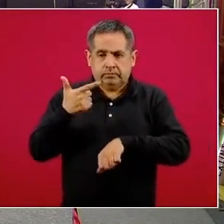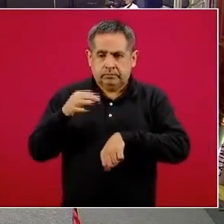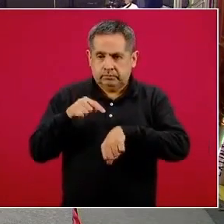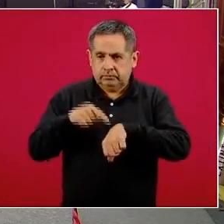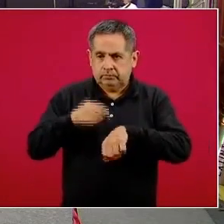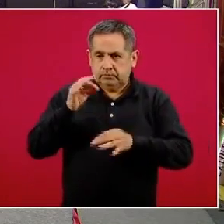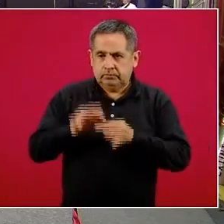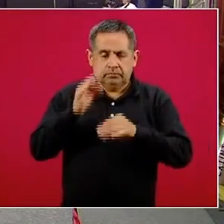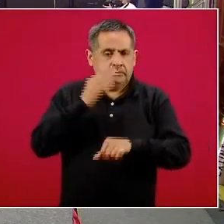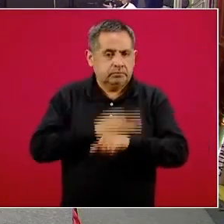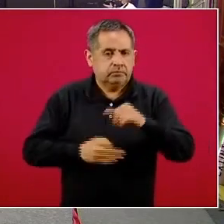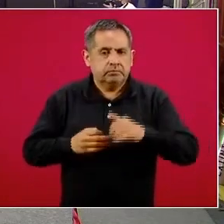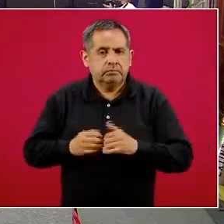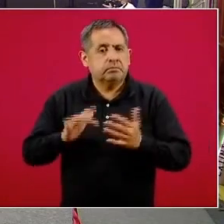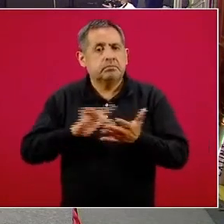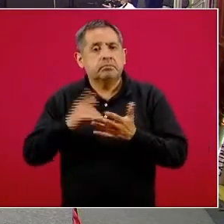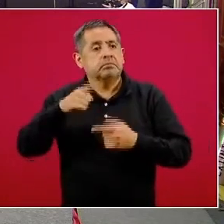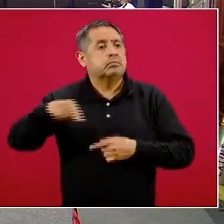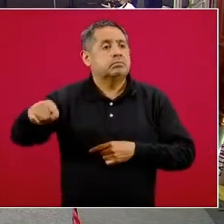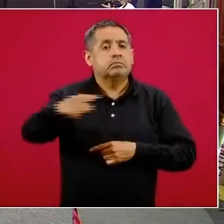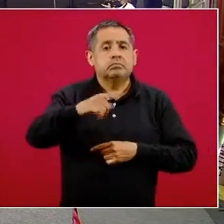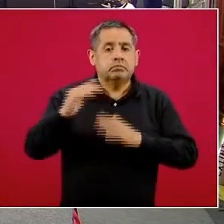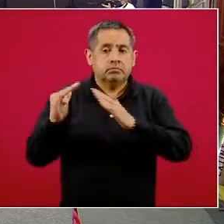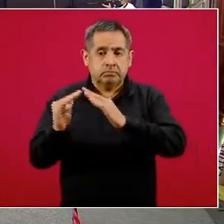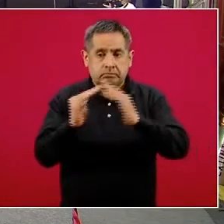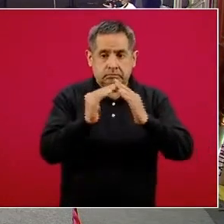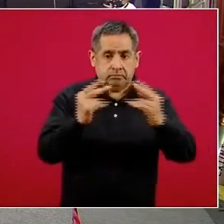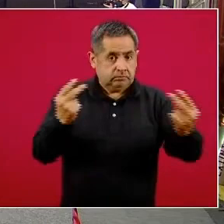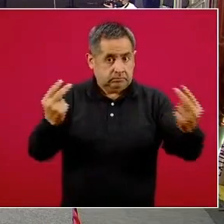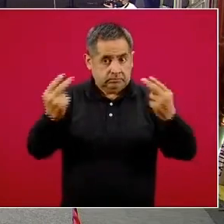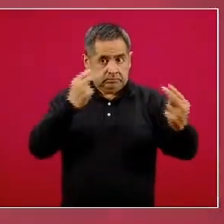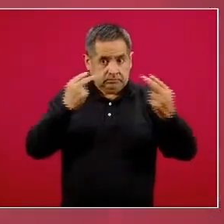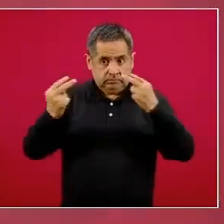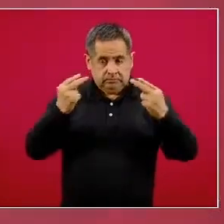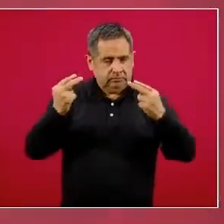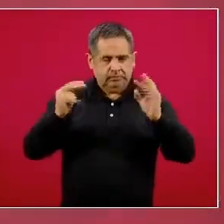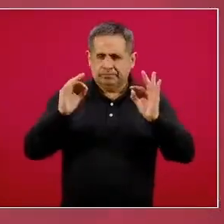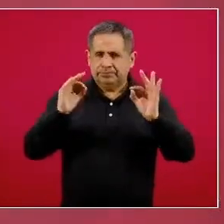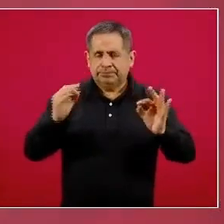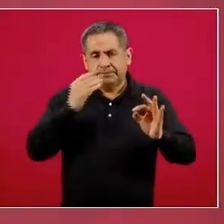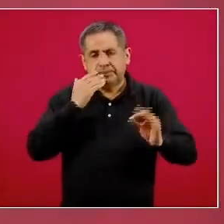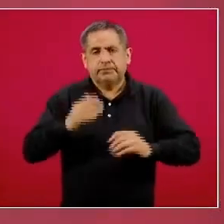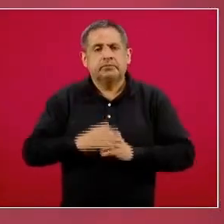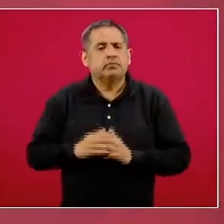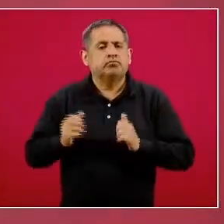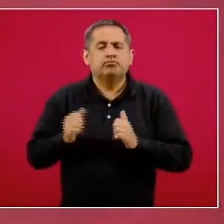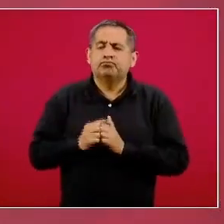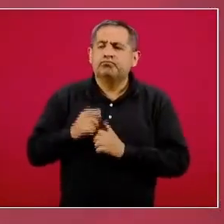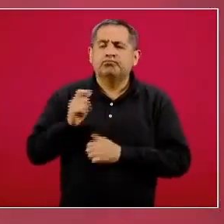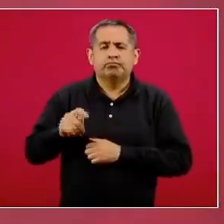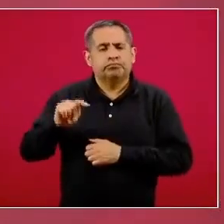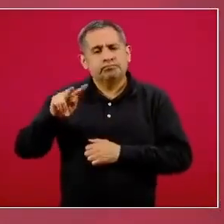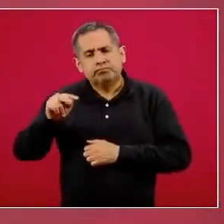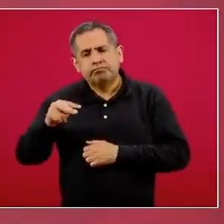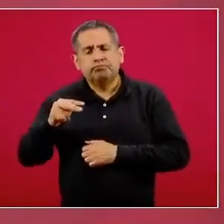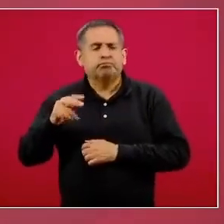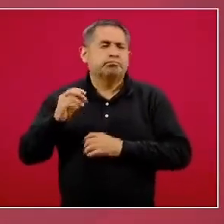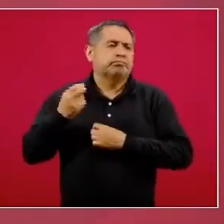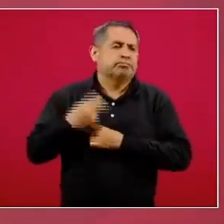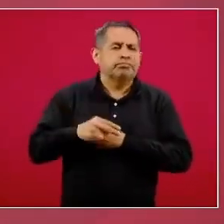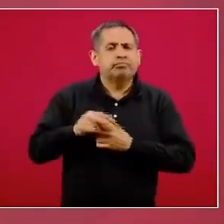a todas las personas en casa que nos acompañan a través de su televisor